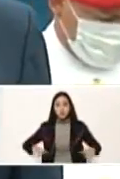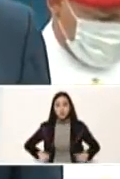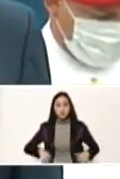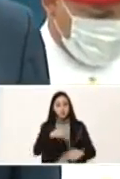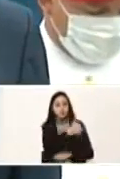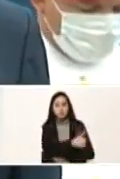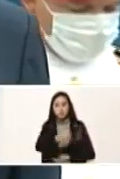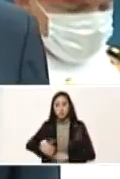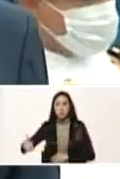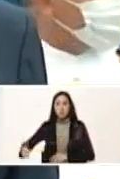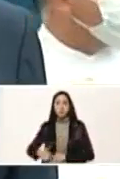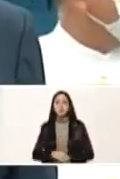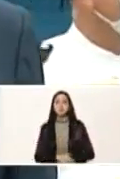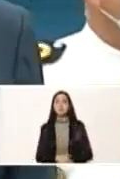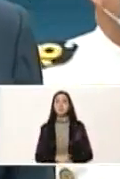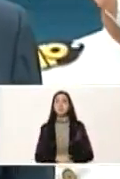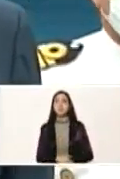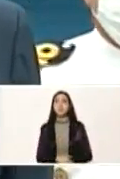Tenientes,